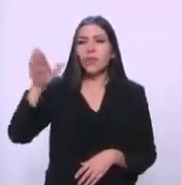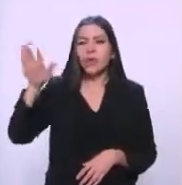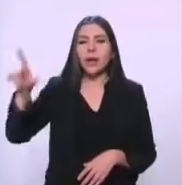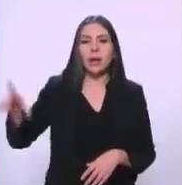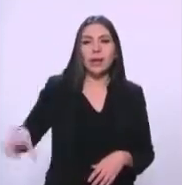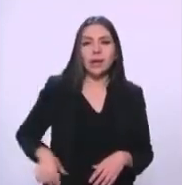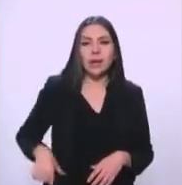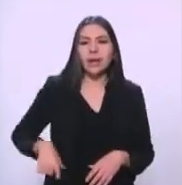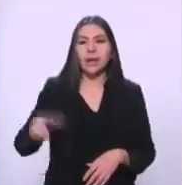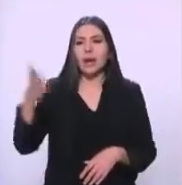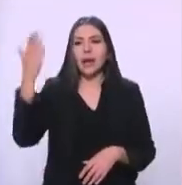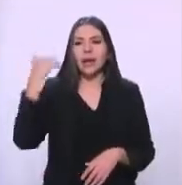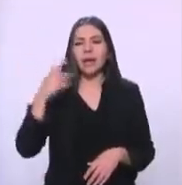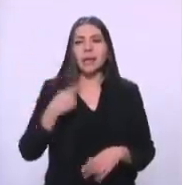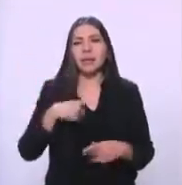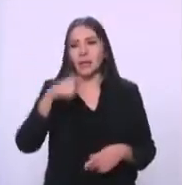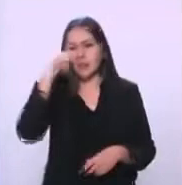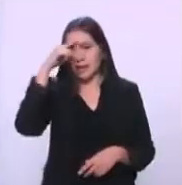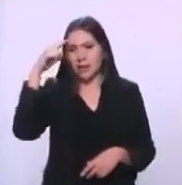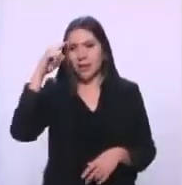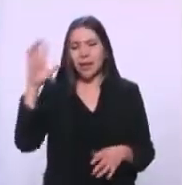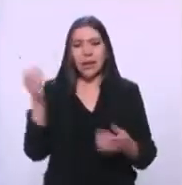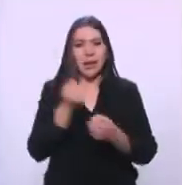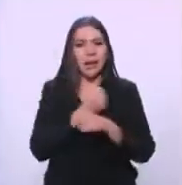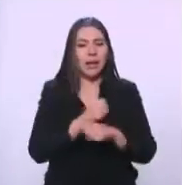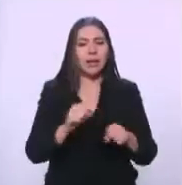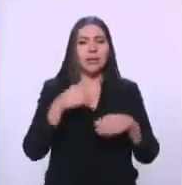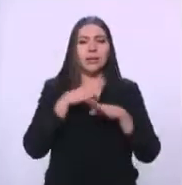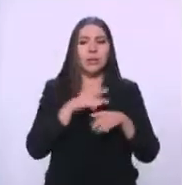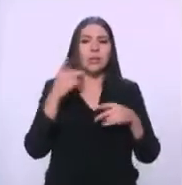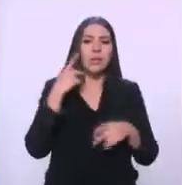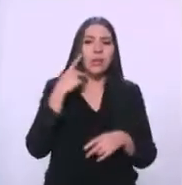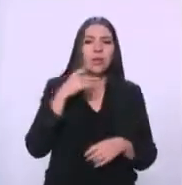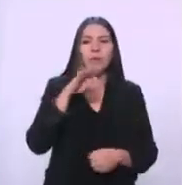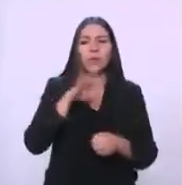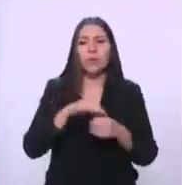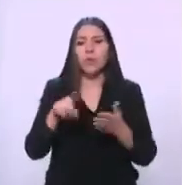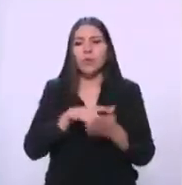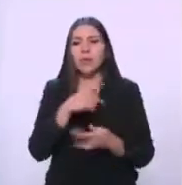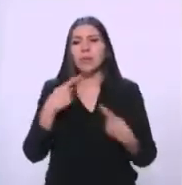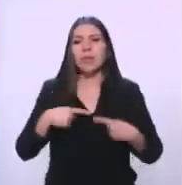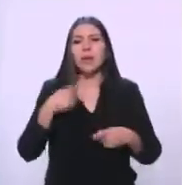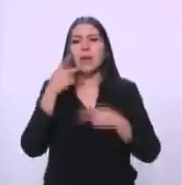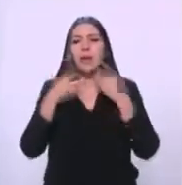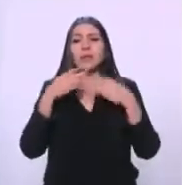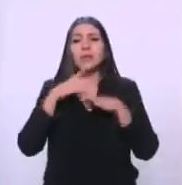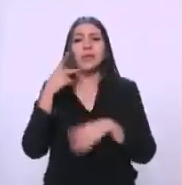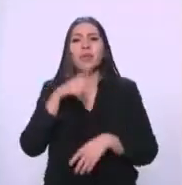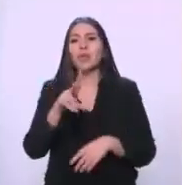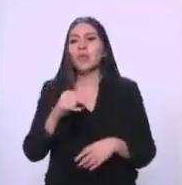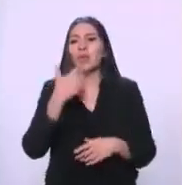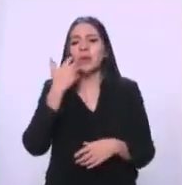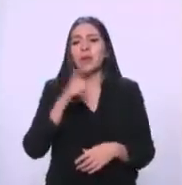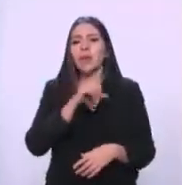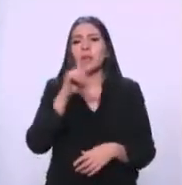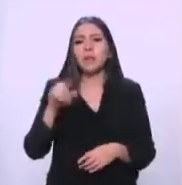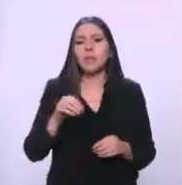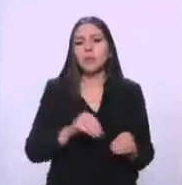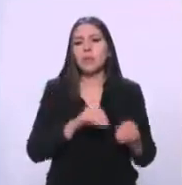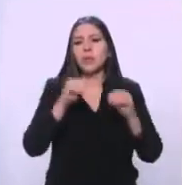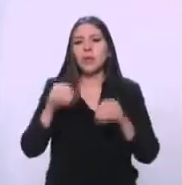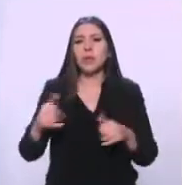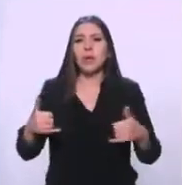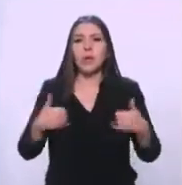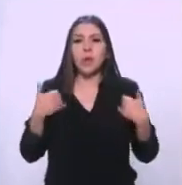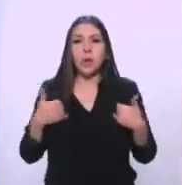a la clase política, cansado de lo que había pasado en 2012, o sea, la gente no quería hablar de política. Entonces llegan unos morros